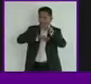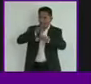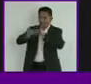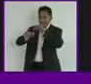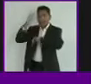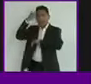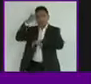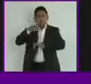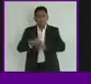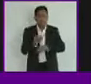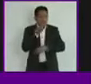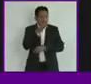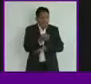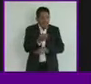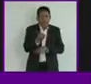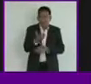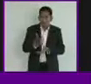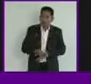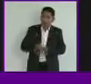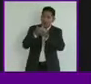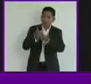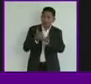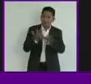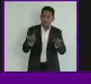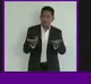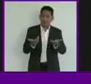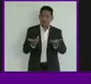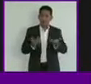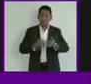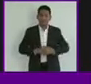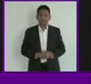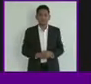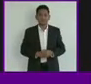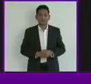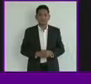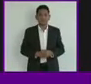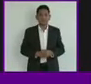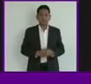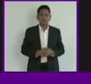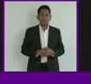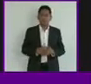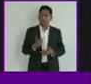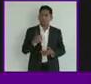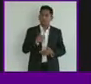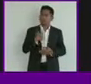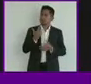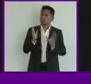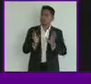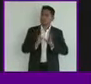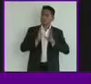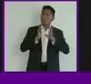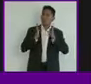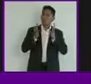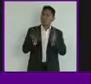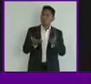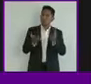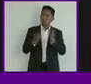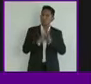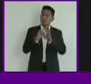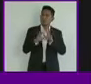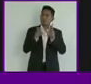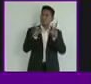acompañamiento, etcétera. Y me llamó mucho la atención esta claridad que tienen respecto a la terapia emocional, ¿no? Que